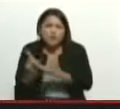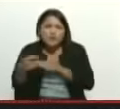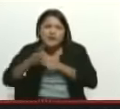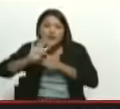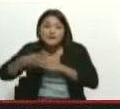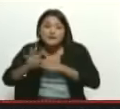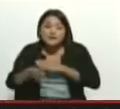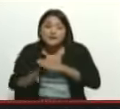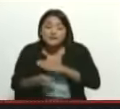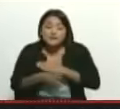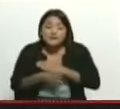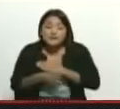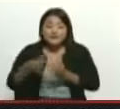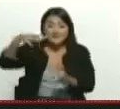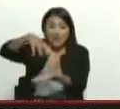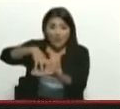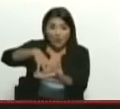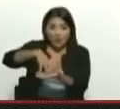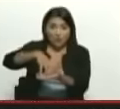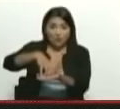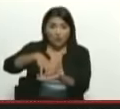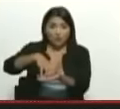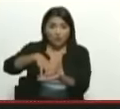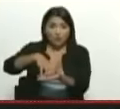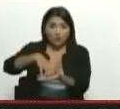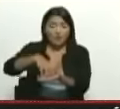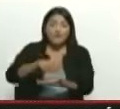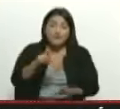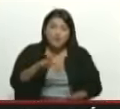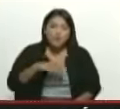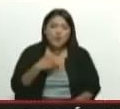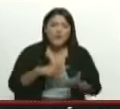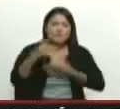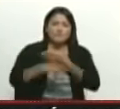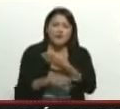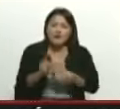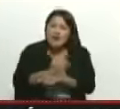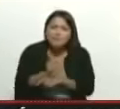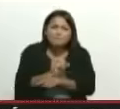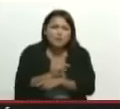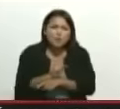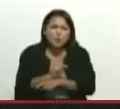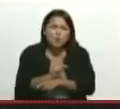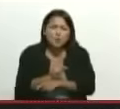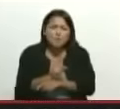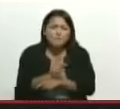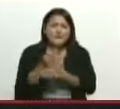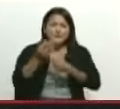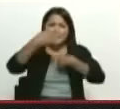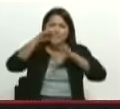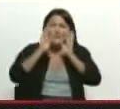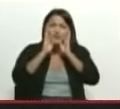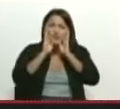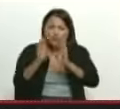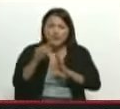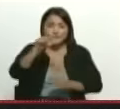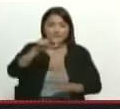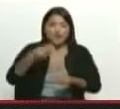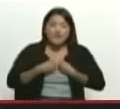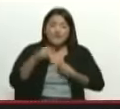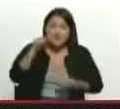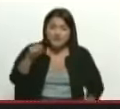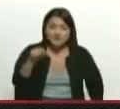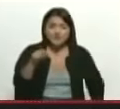Esequiba y se desarrolle un plan acelerado para la atención integral de la población